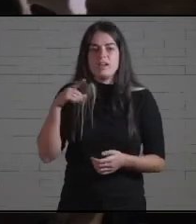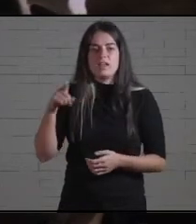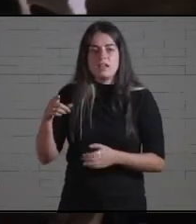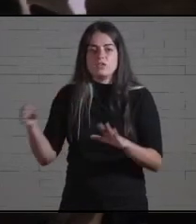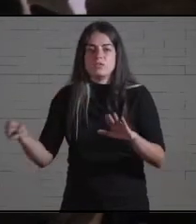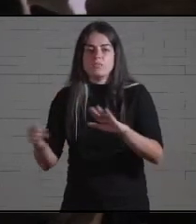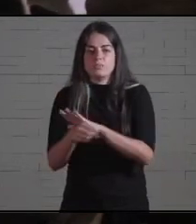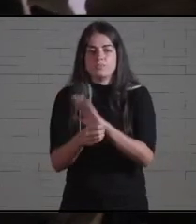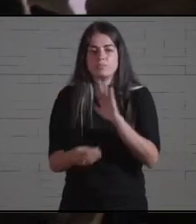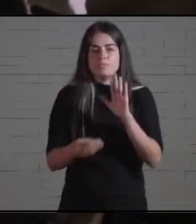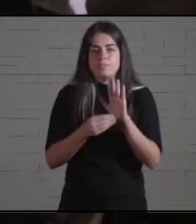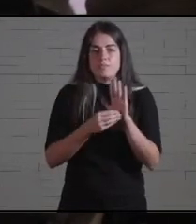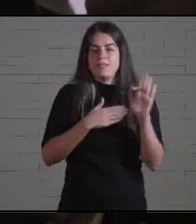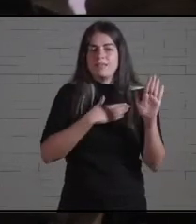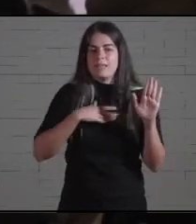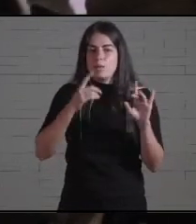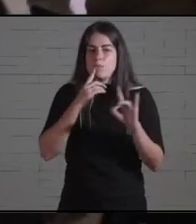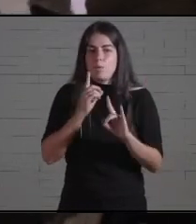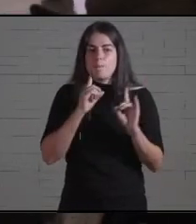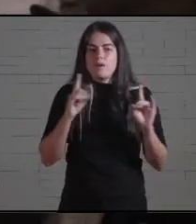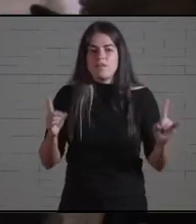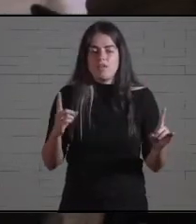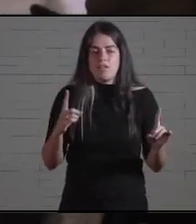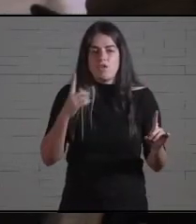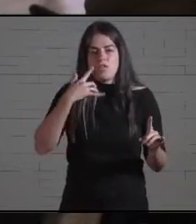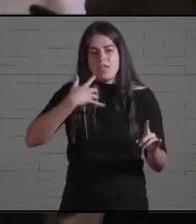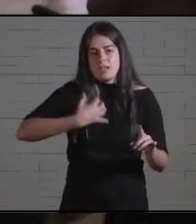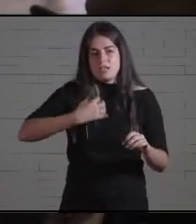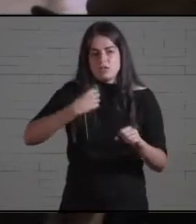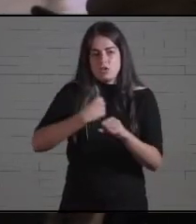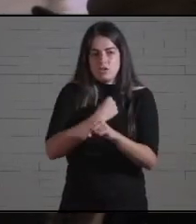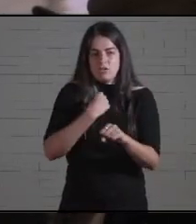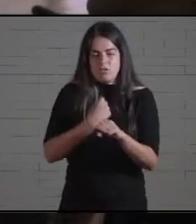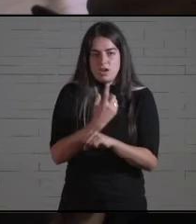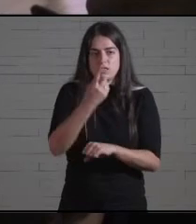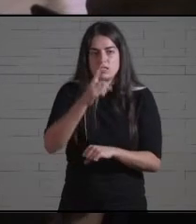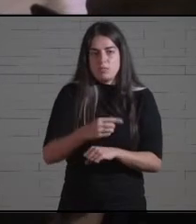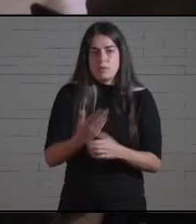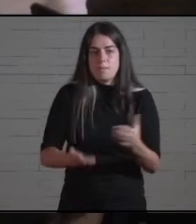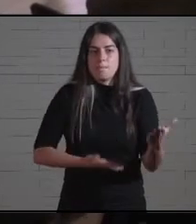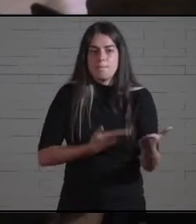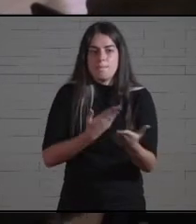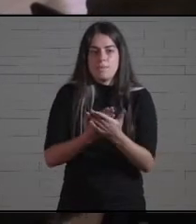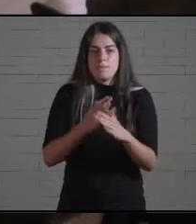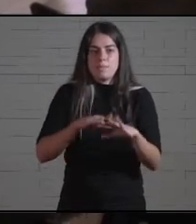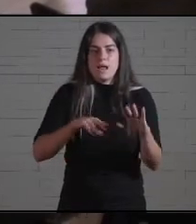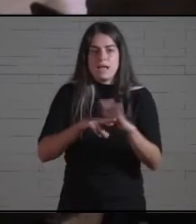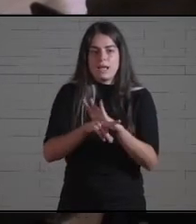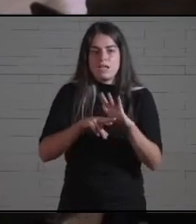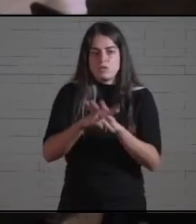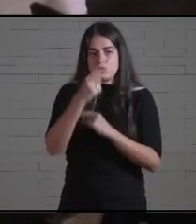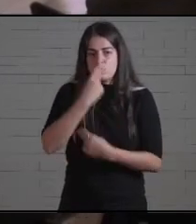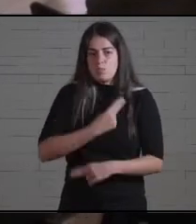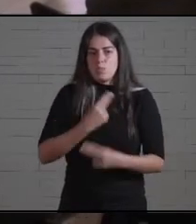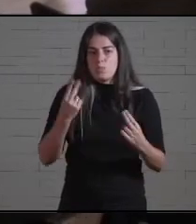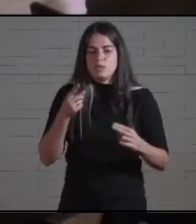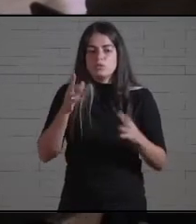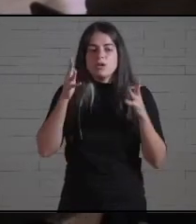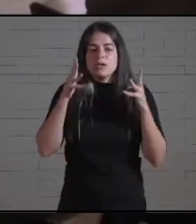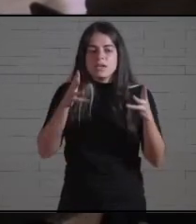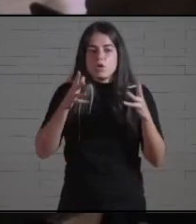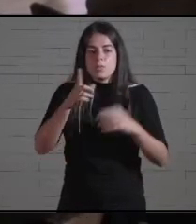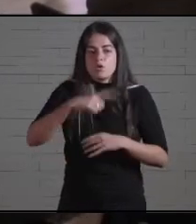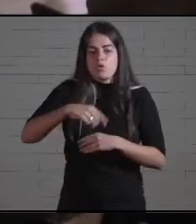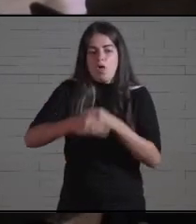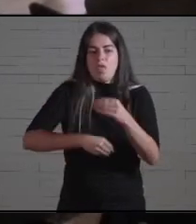incluya en la prevención de riesgos laborales, y piden también que se vuelva a la gestión pública. Y esto es también una de las recomendaciones que